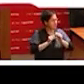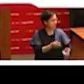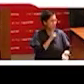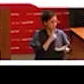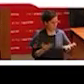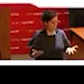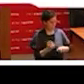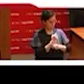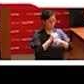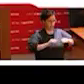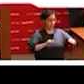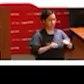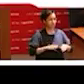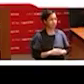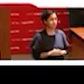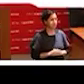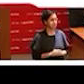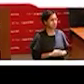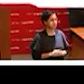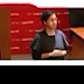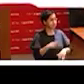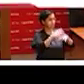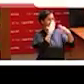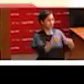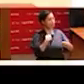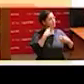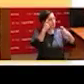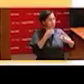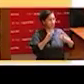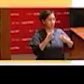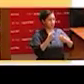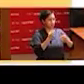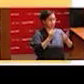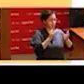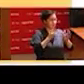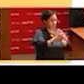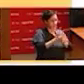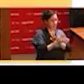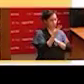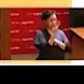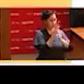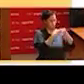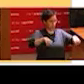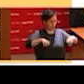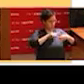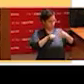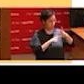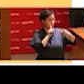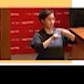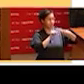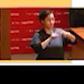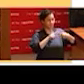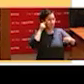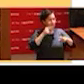empleo y formación bueno por entenderlo de alguna manera voy a intentar dividirlo en cuatro grandes actuaciones la primera de ellas